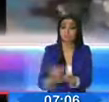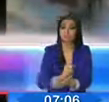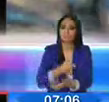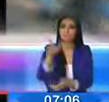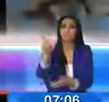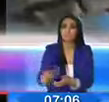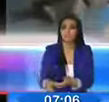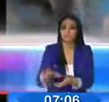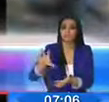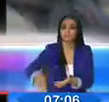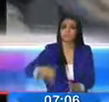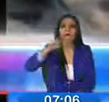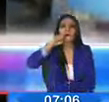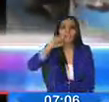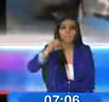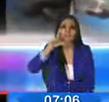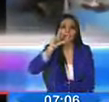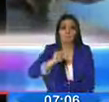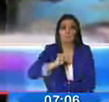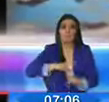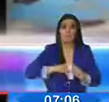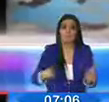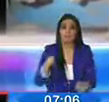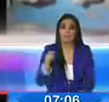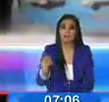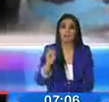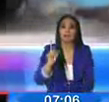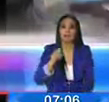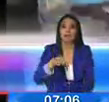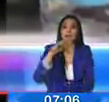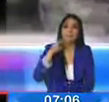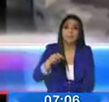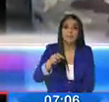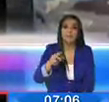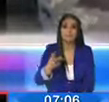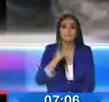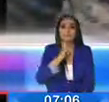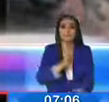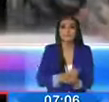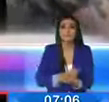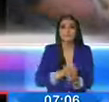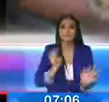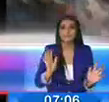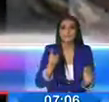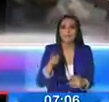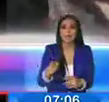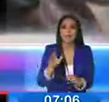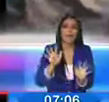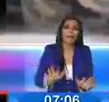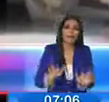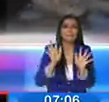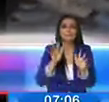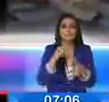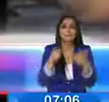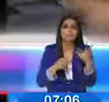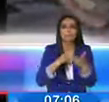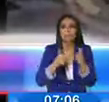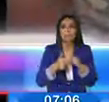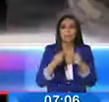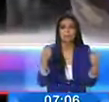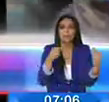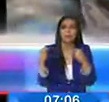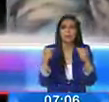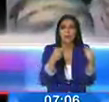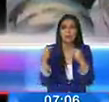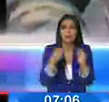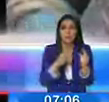persona a la presa pero no era con él sino como él estaba viendo bien decidí que el egm es así se les ha sido entonces entre los